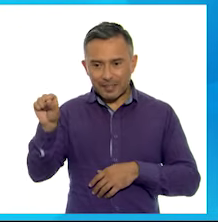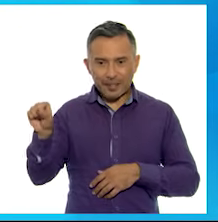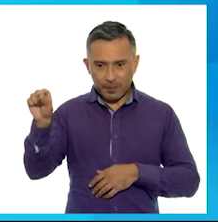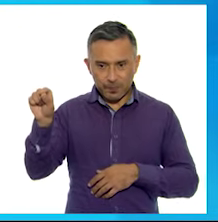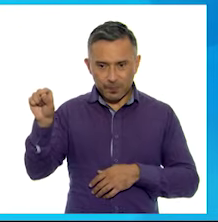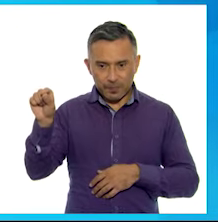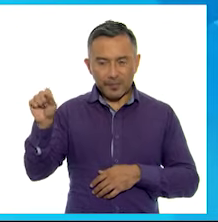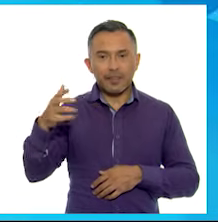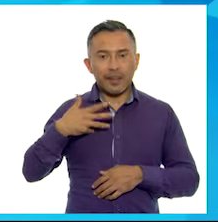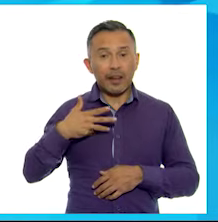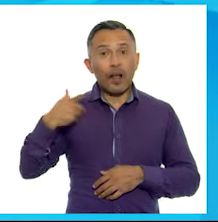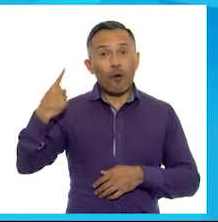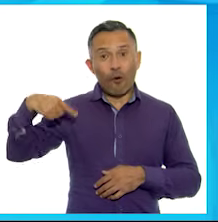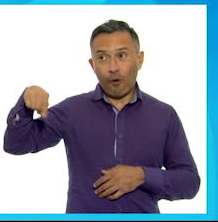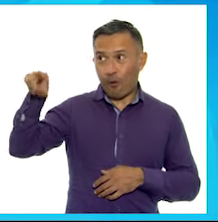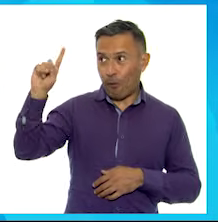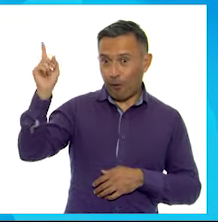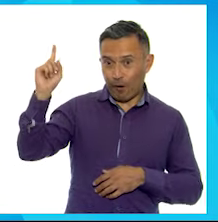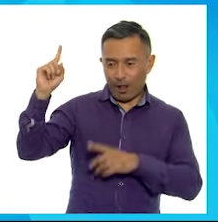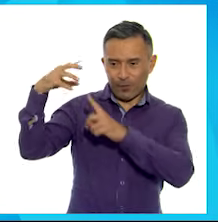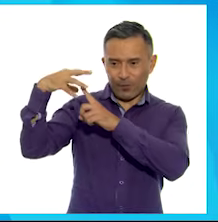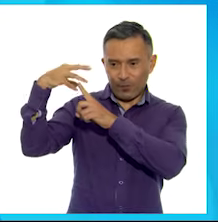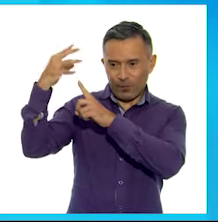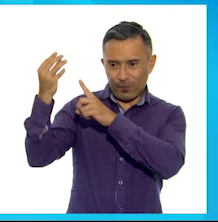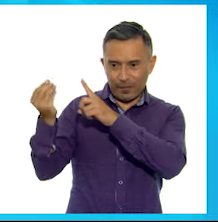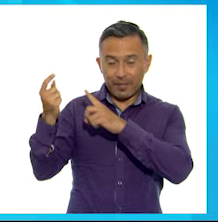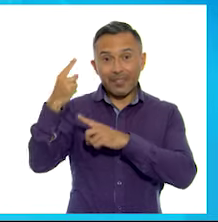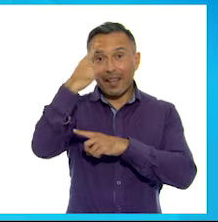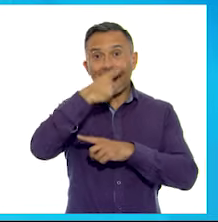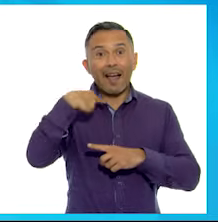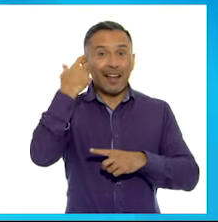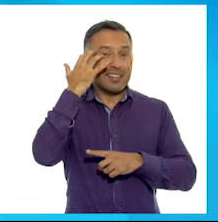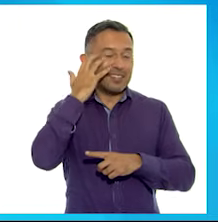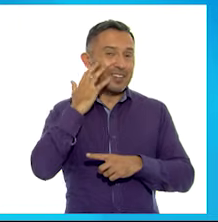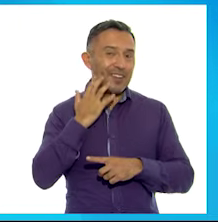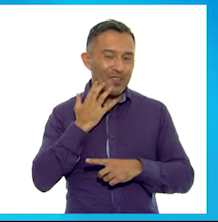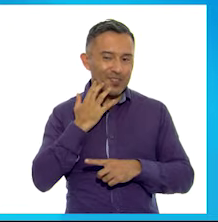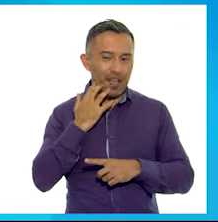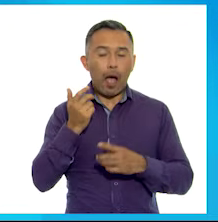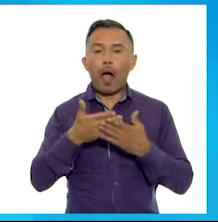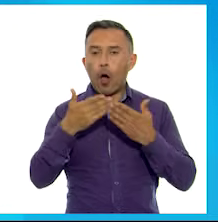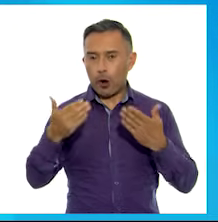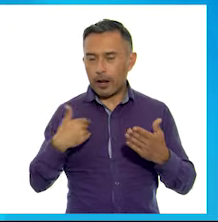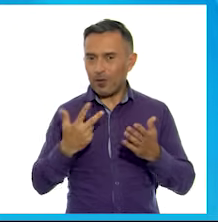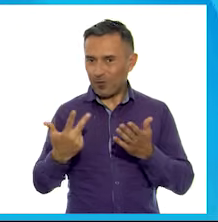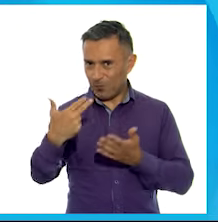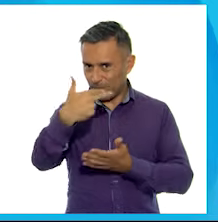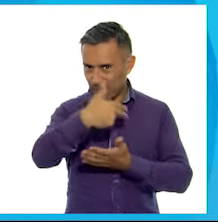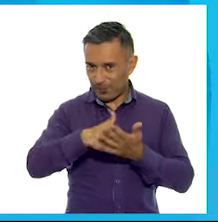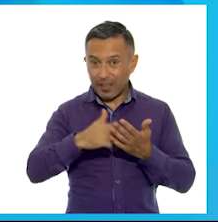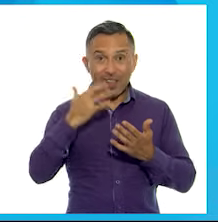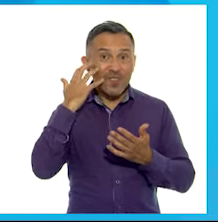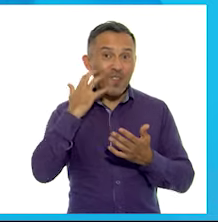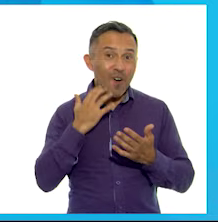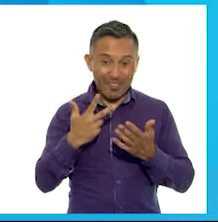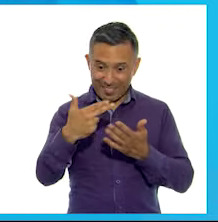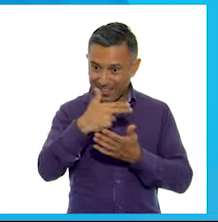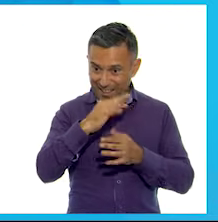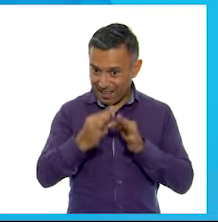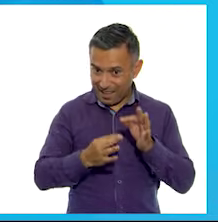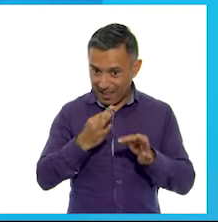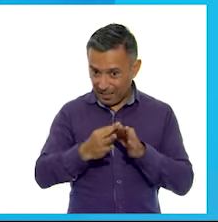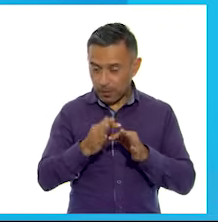cola y la cara de nuestro león. Ahora vamos a recortarla. Ya que cortamos la cabeza, la vamos a